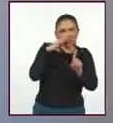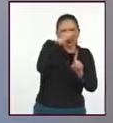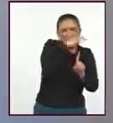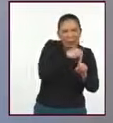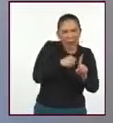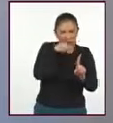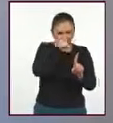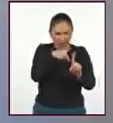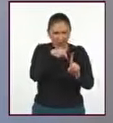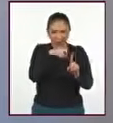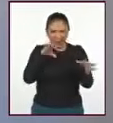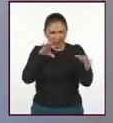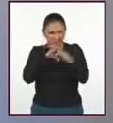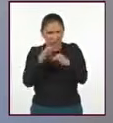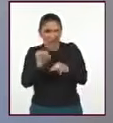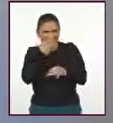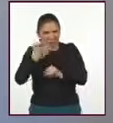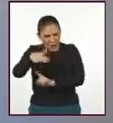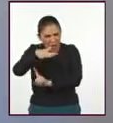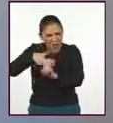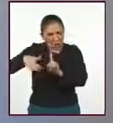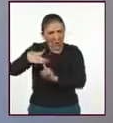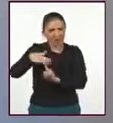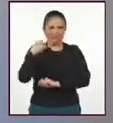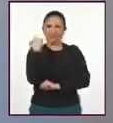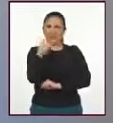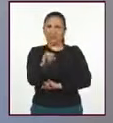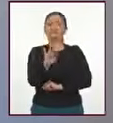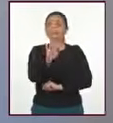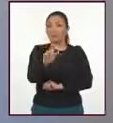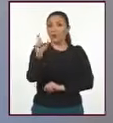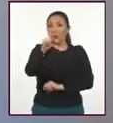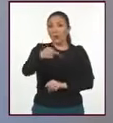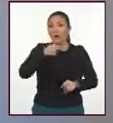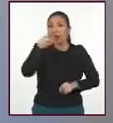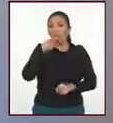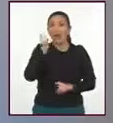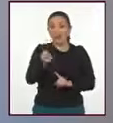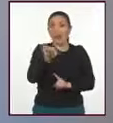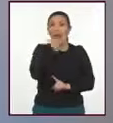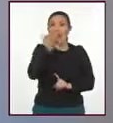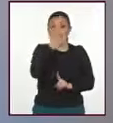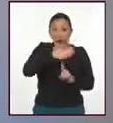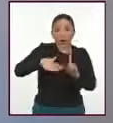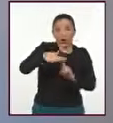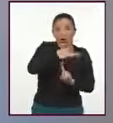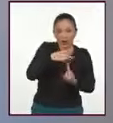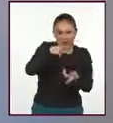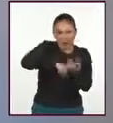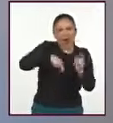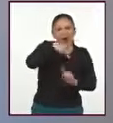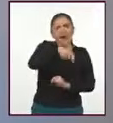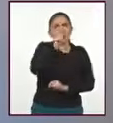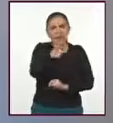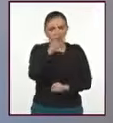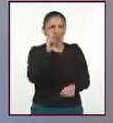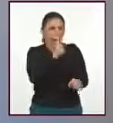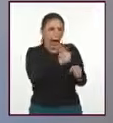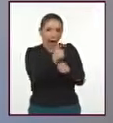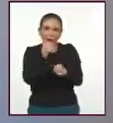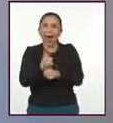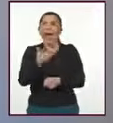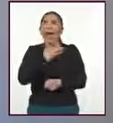en un contexto escolar? Realmente cuando uno habla de su contexto escolar o su escuela, uno puede notar que hay